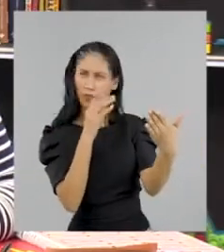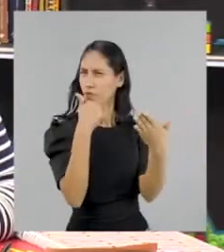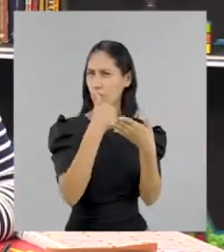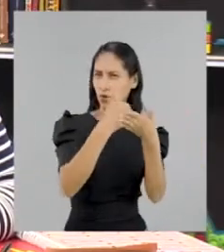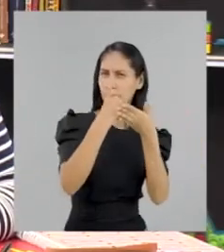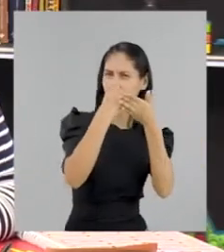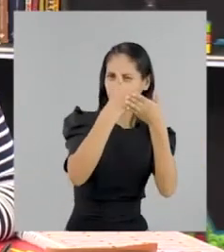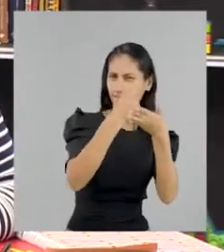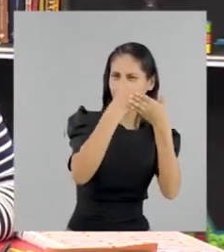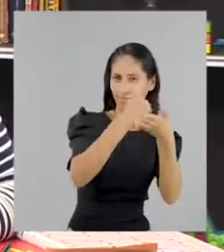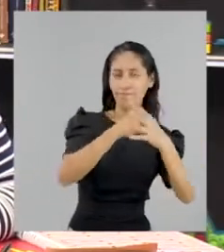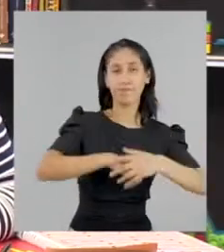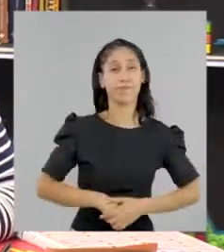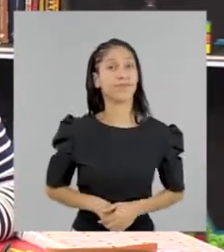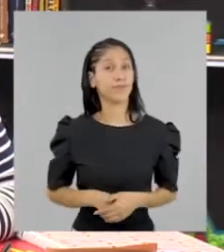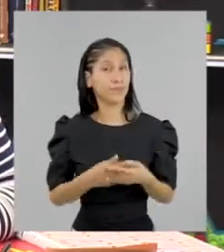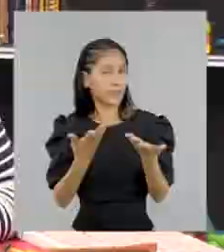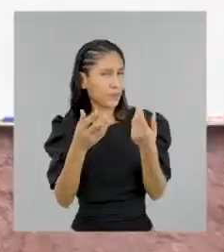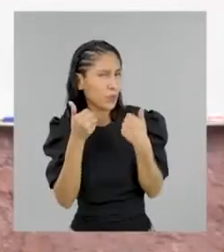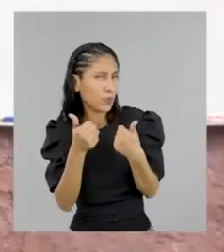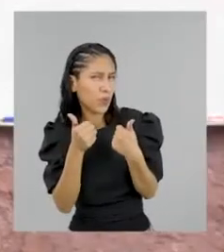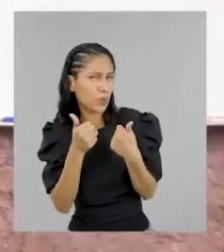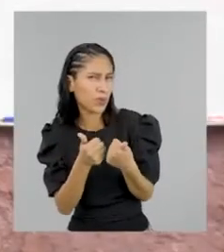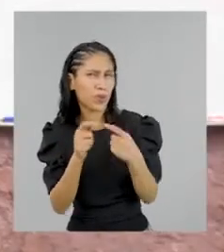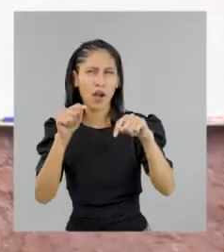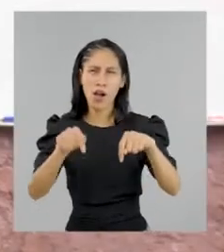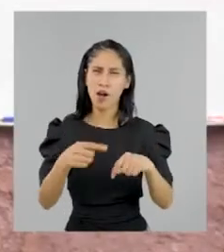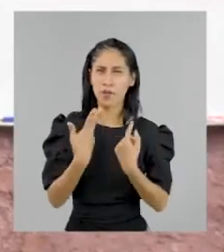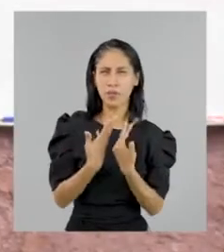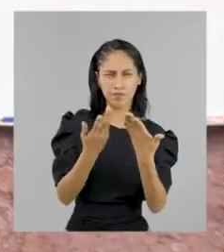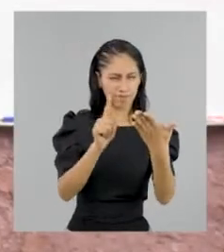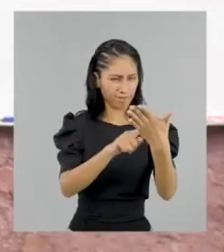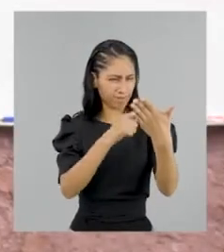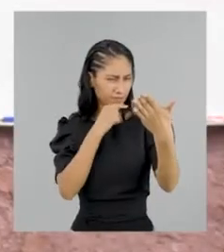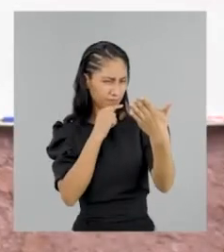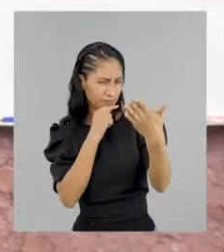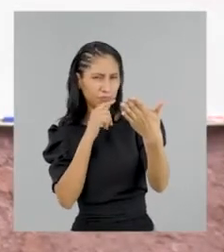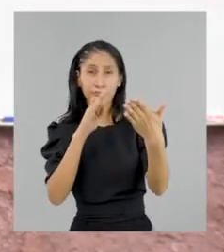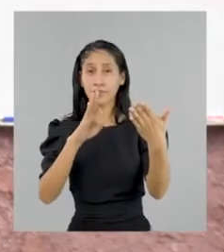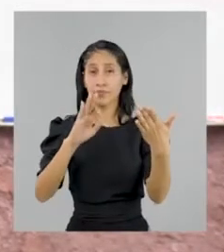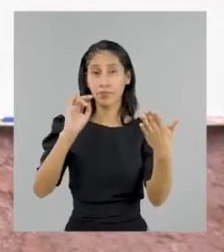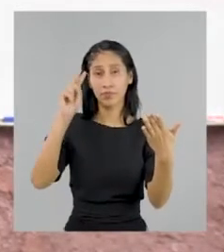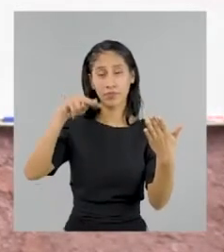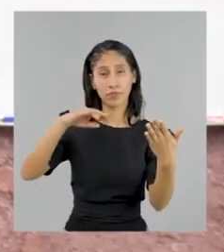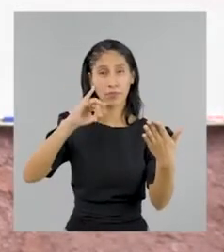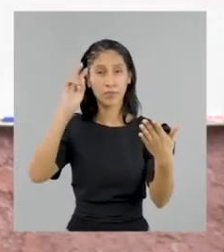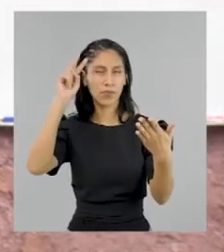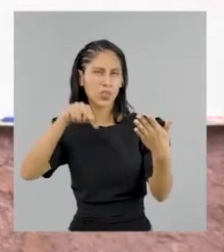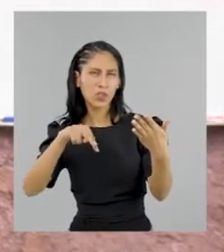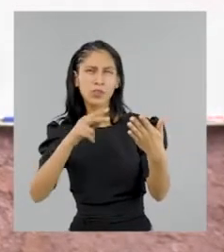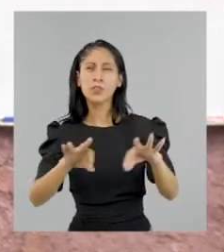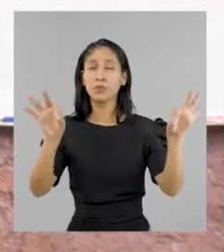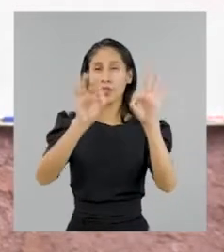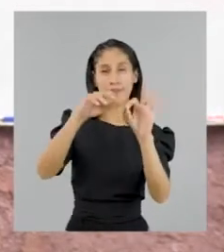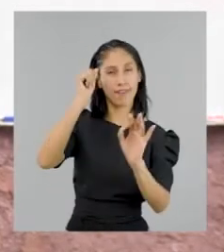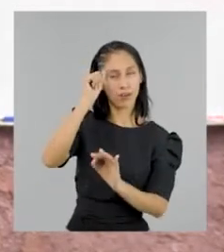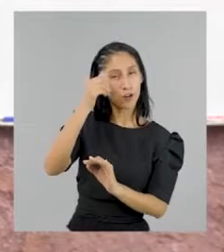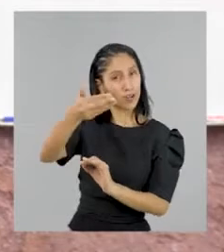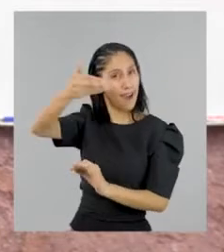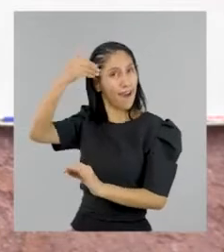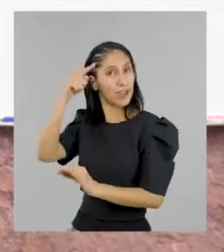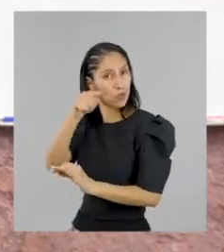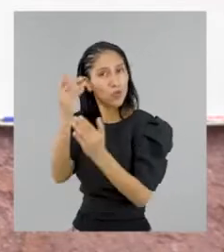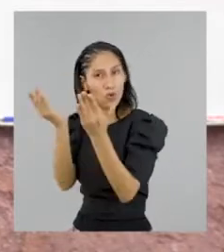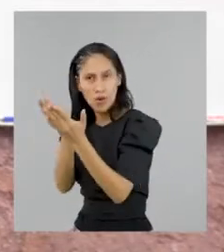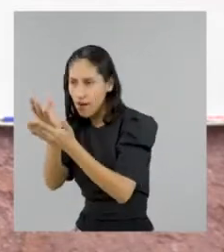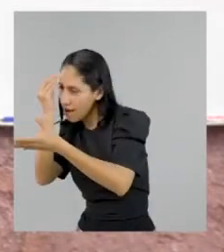a plantear para reforzar este concepto. Muy bien, para aplicar este concepto de función debemos recordar nuestros